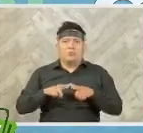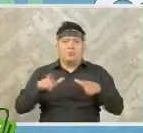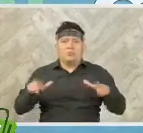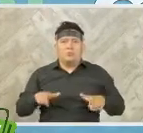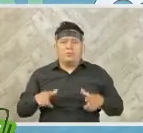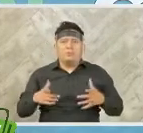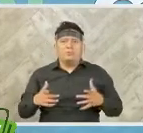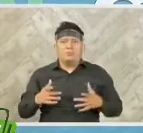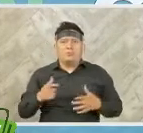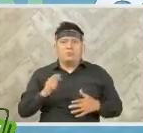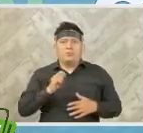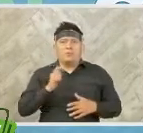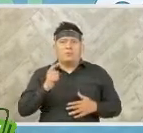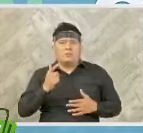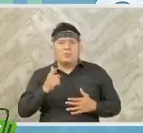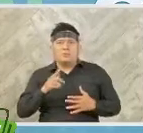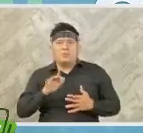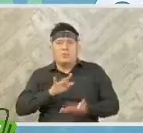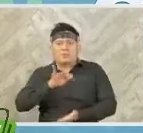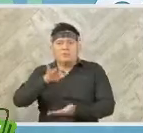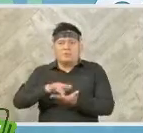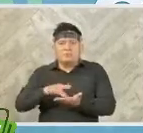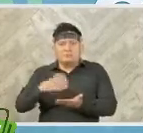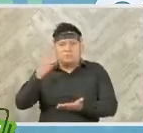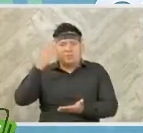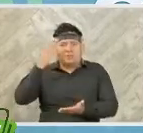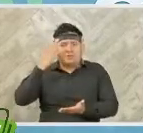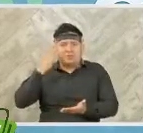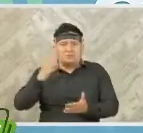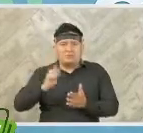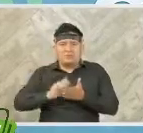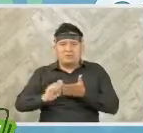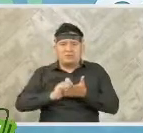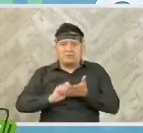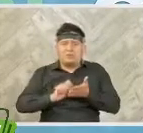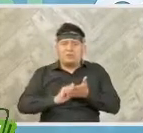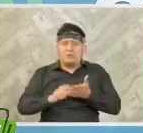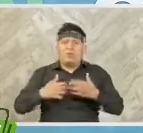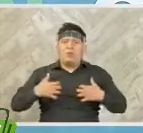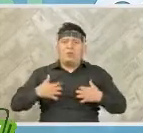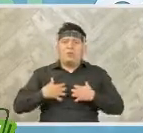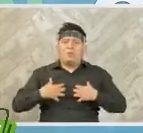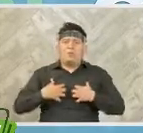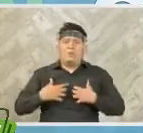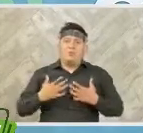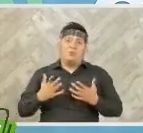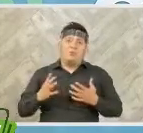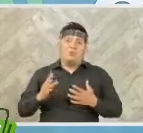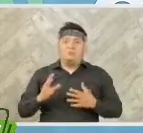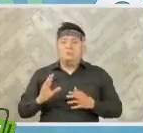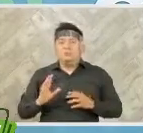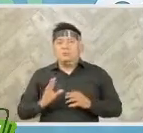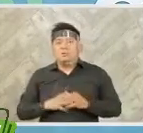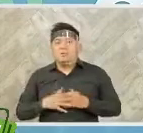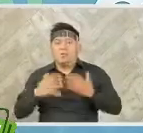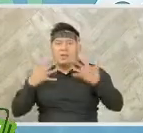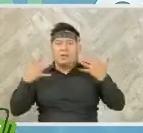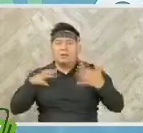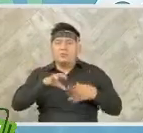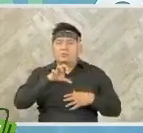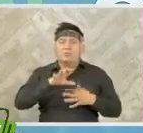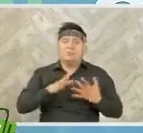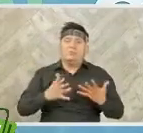se encuentra, hacer la caracterización de respectivo animal, sea felino o canino, y en